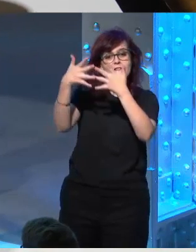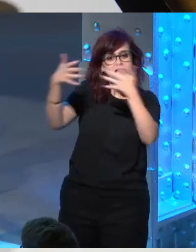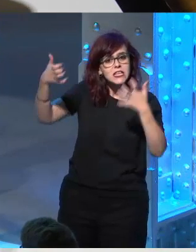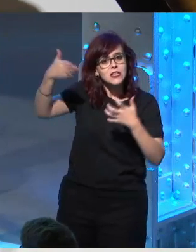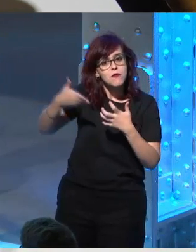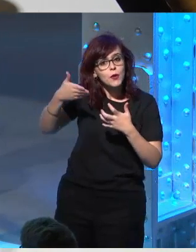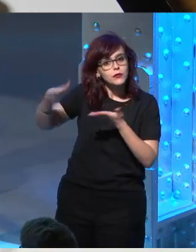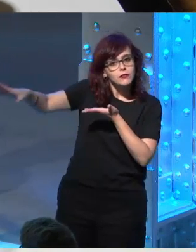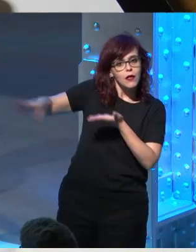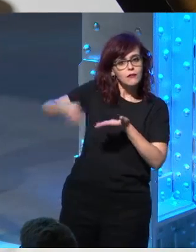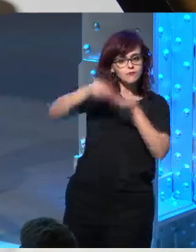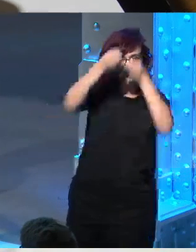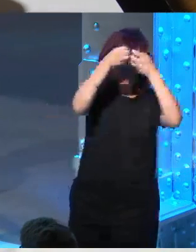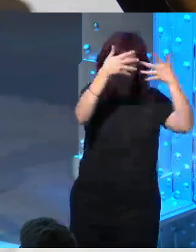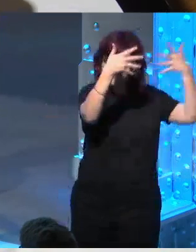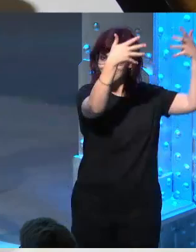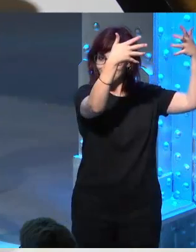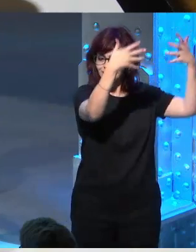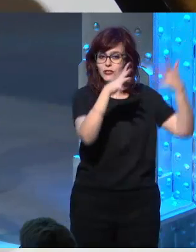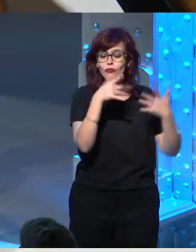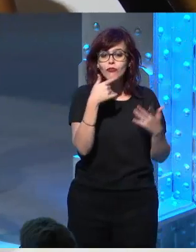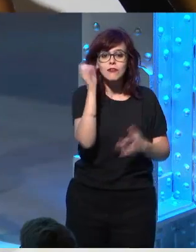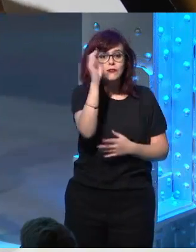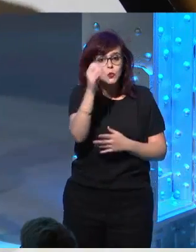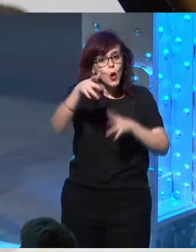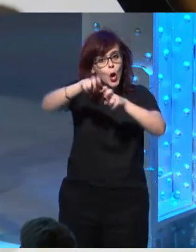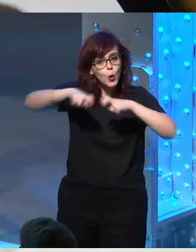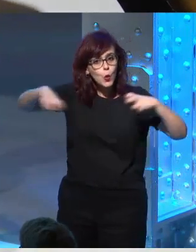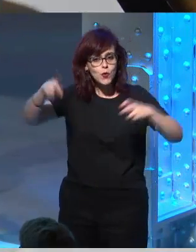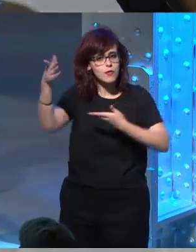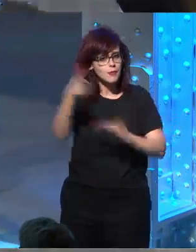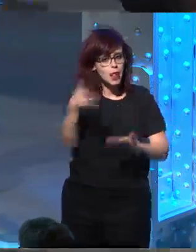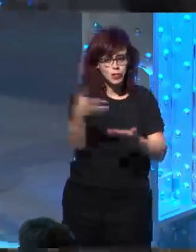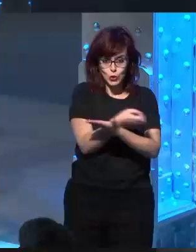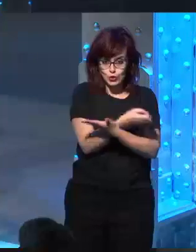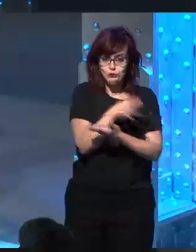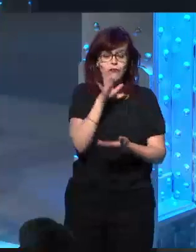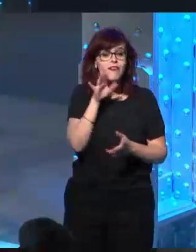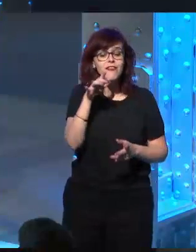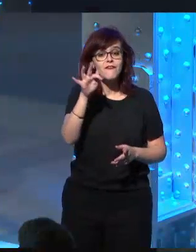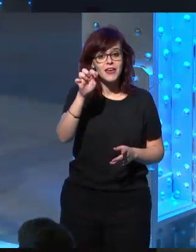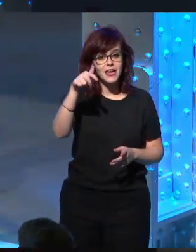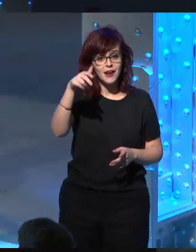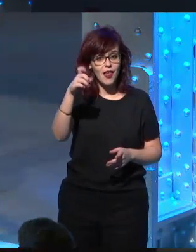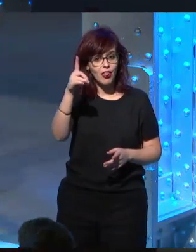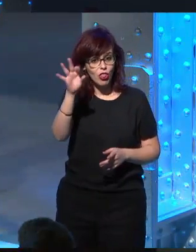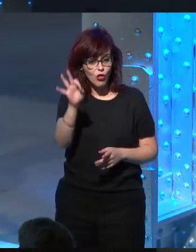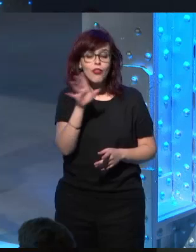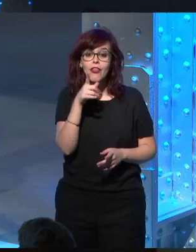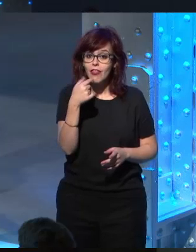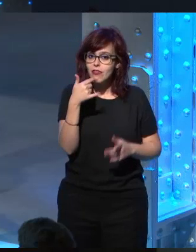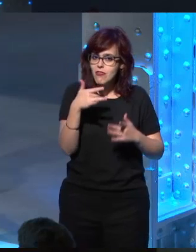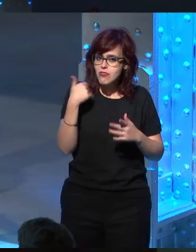más importante de lo que digáis de esta charla, vosotros y el resto de nuestros invitados. Claro, decía Fernando que se trataba de